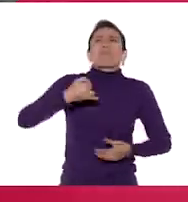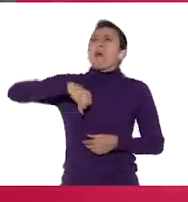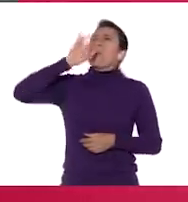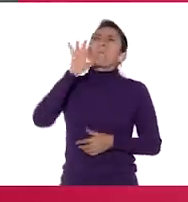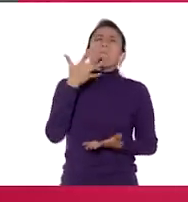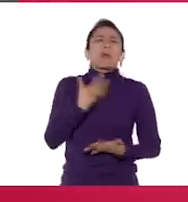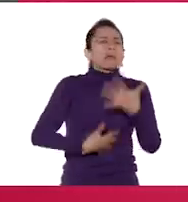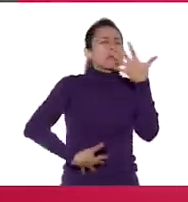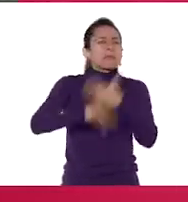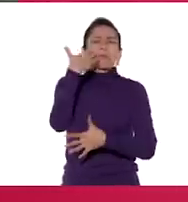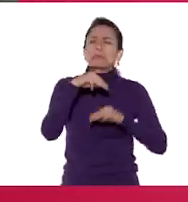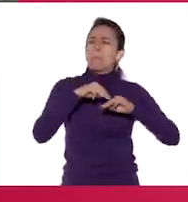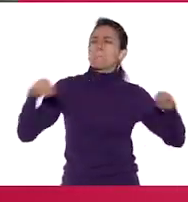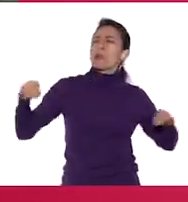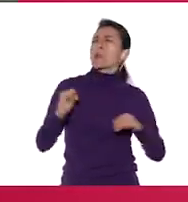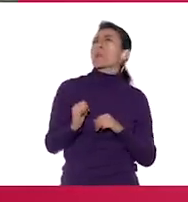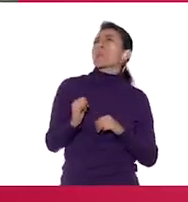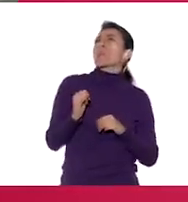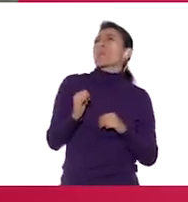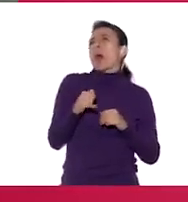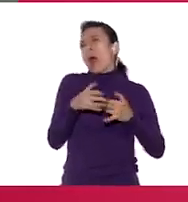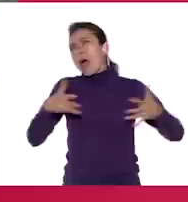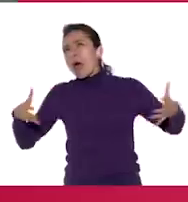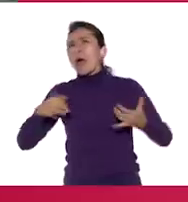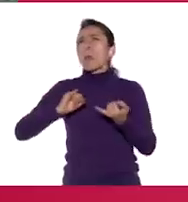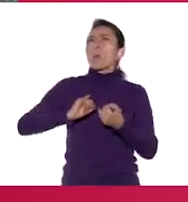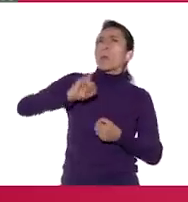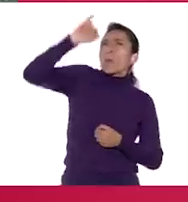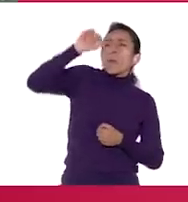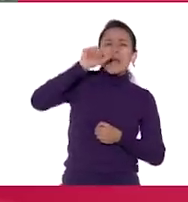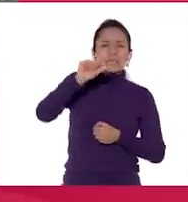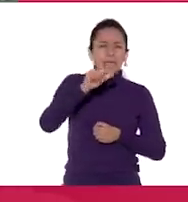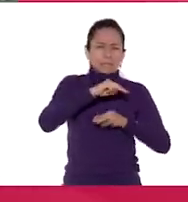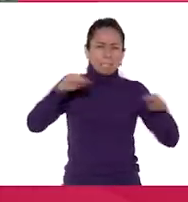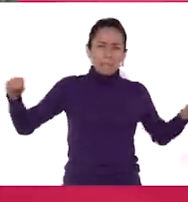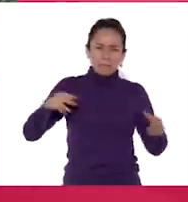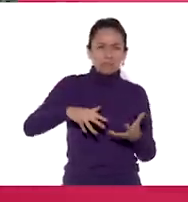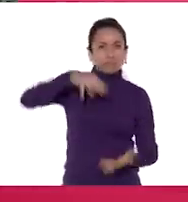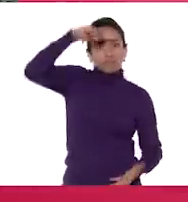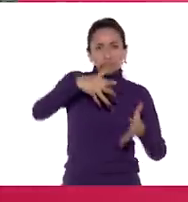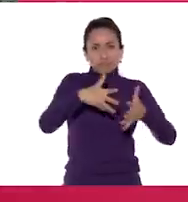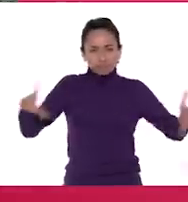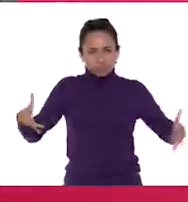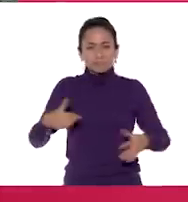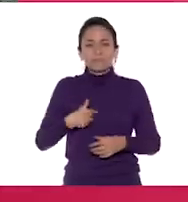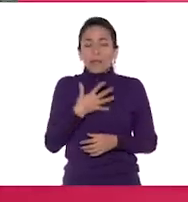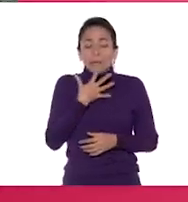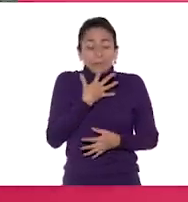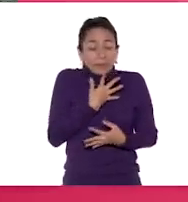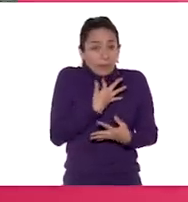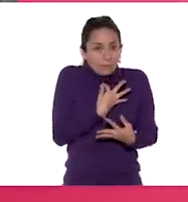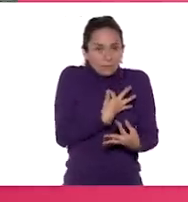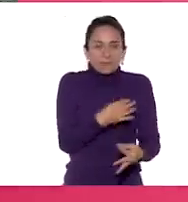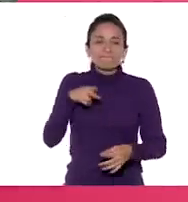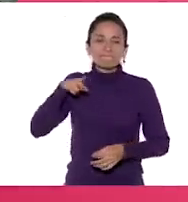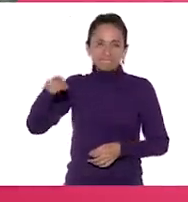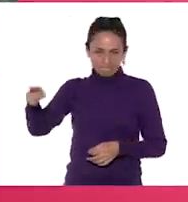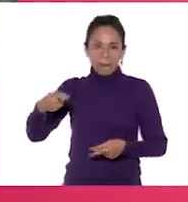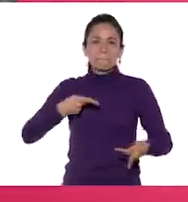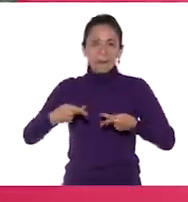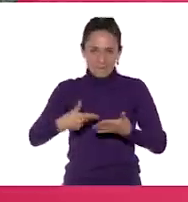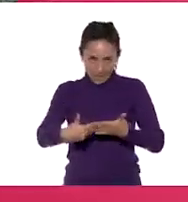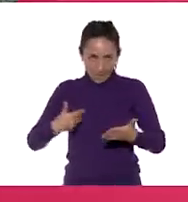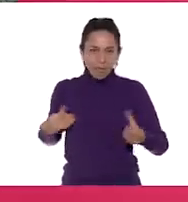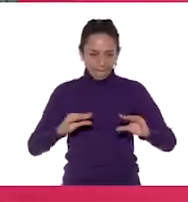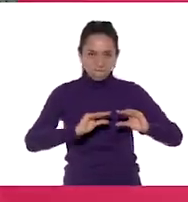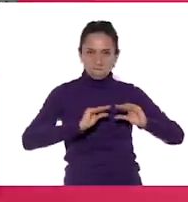15 metros de largo y 6 de alto. Y para no antojarnos más, Rodrigo prepara unos suculentos sirlones que aquí, en el